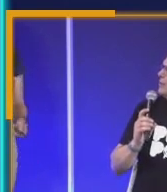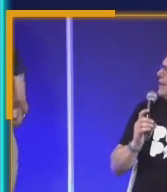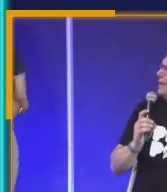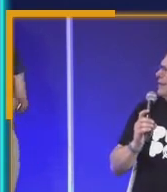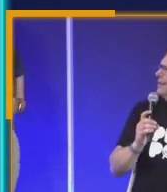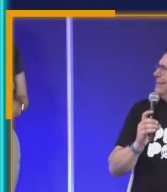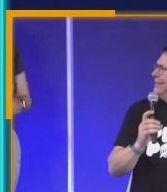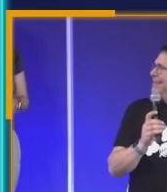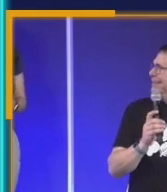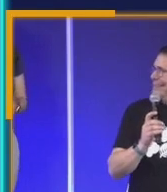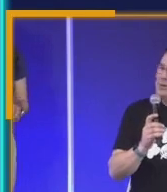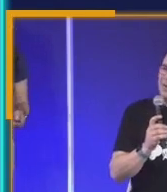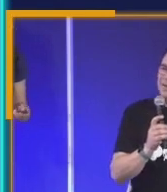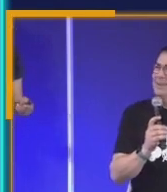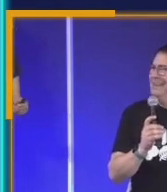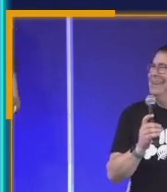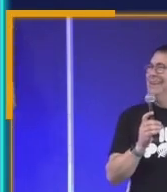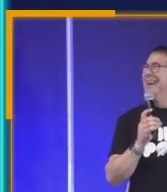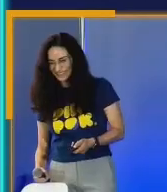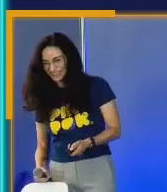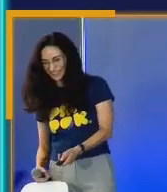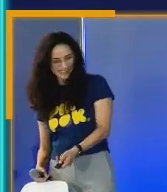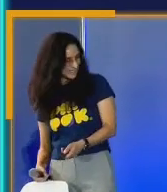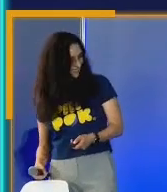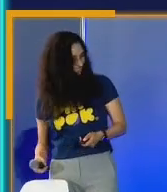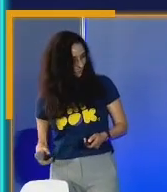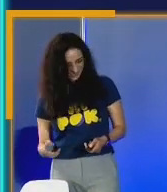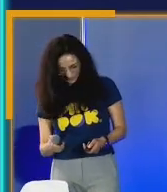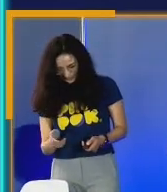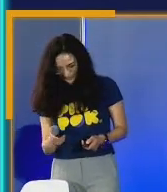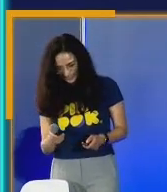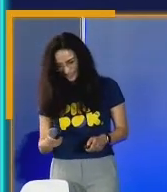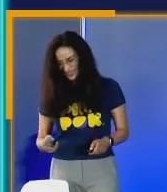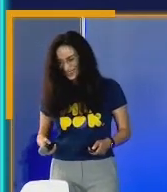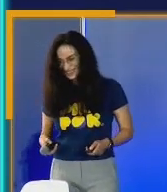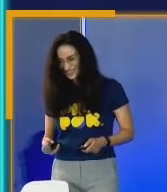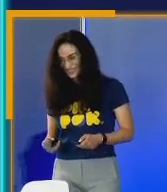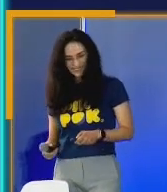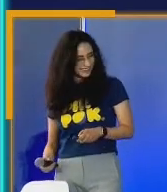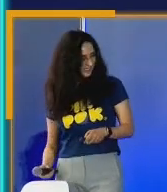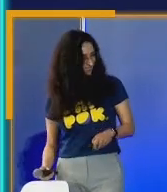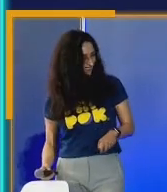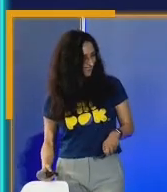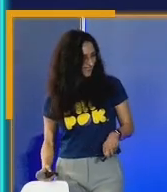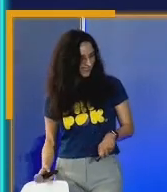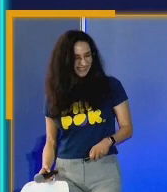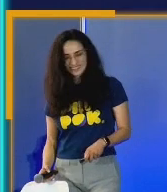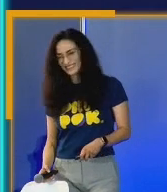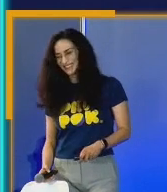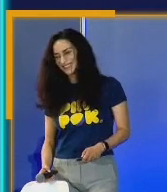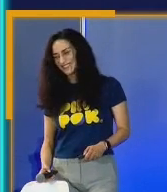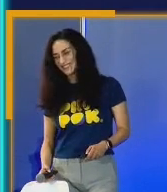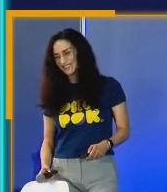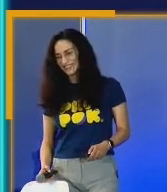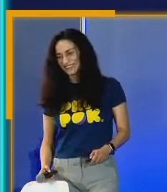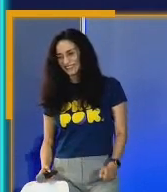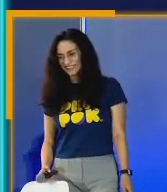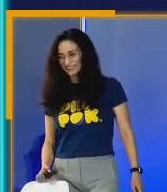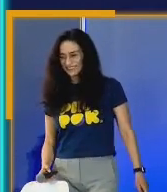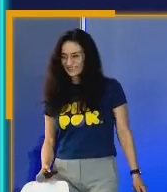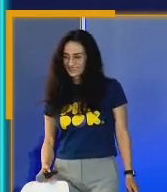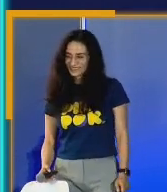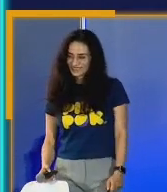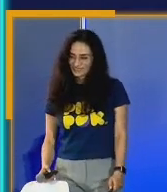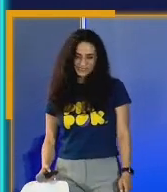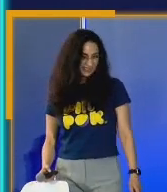nurture, yeah, okay. Yeah, that's the word, it's nurture. Curiosity is really important and it reflects